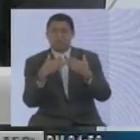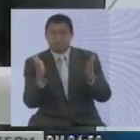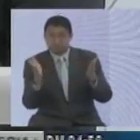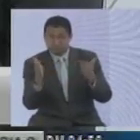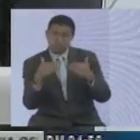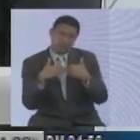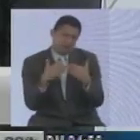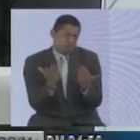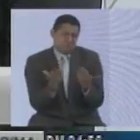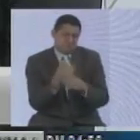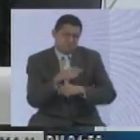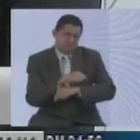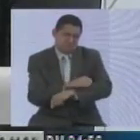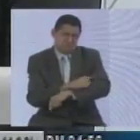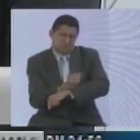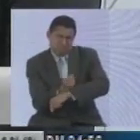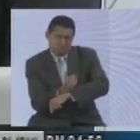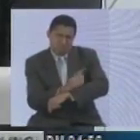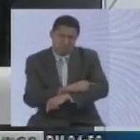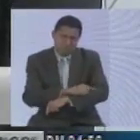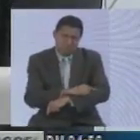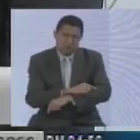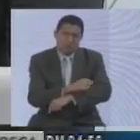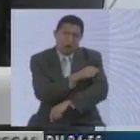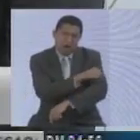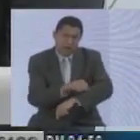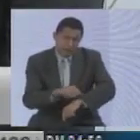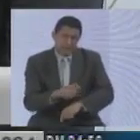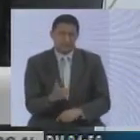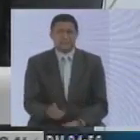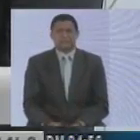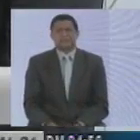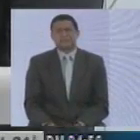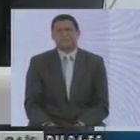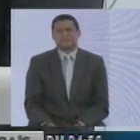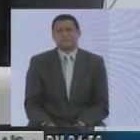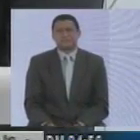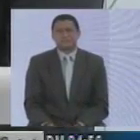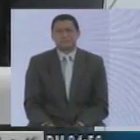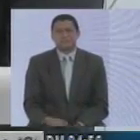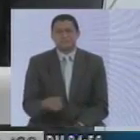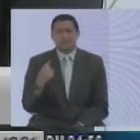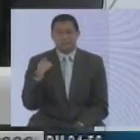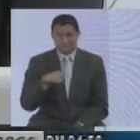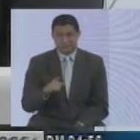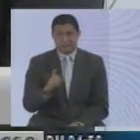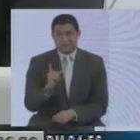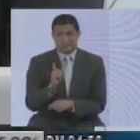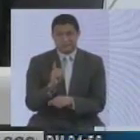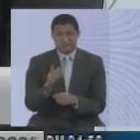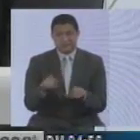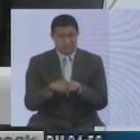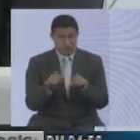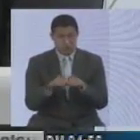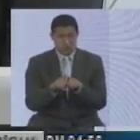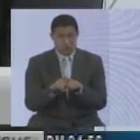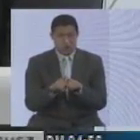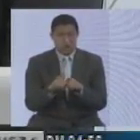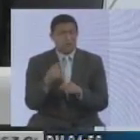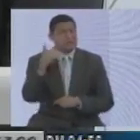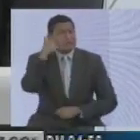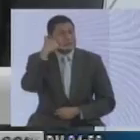fractura cerrada sí o simplemente una herida este tener manos como sean como lo dije el